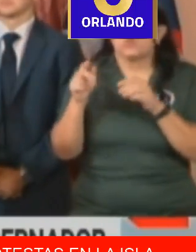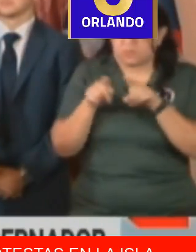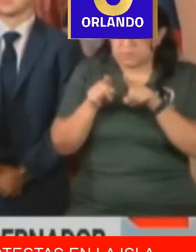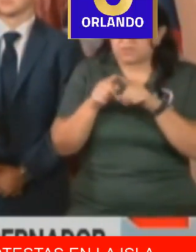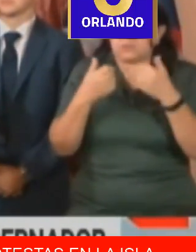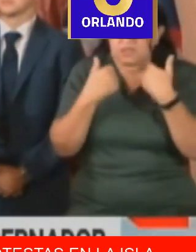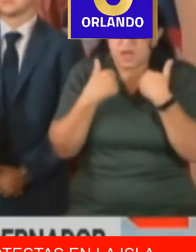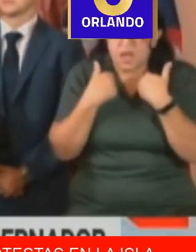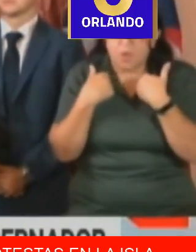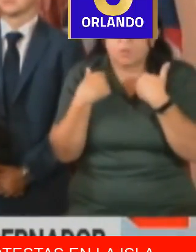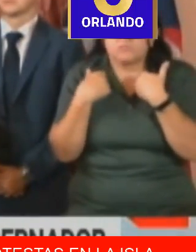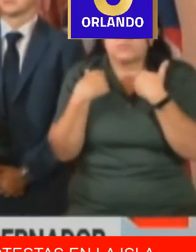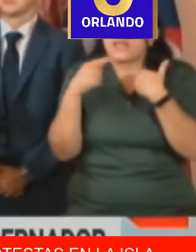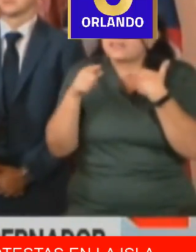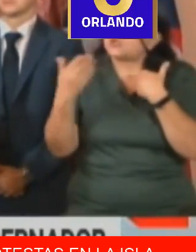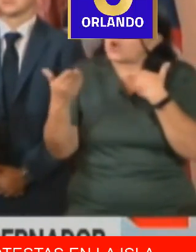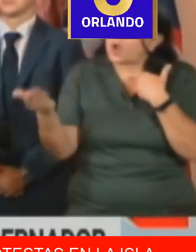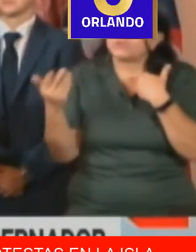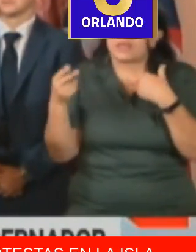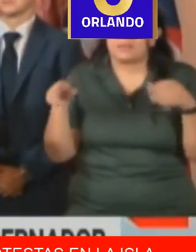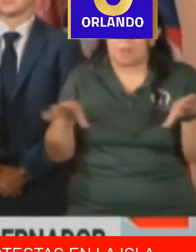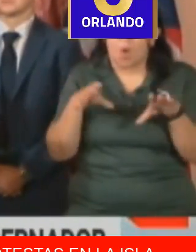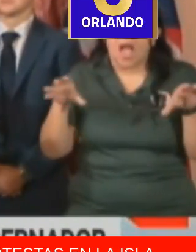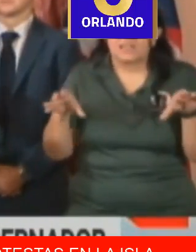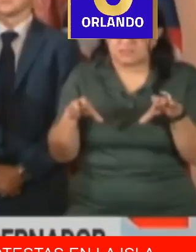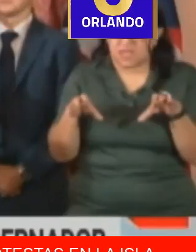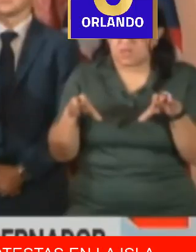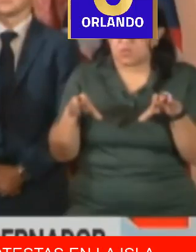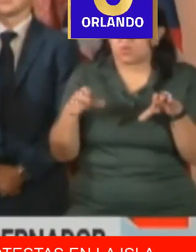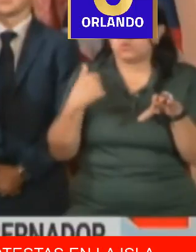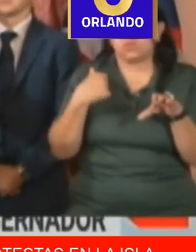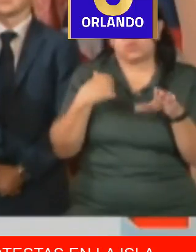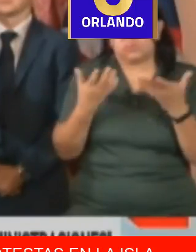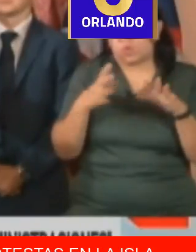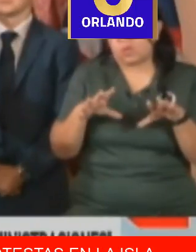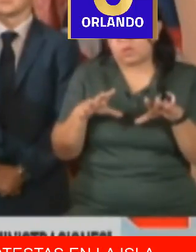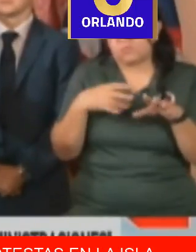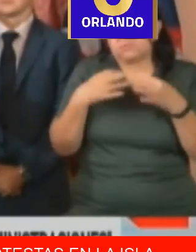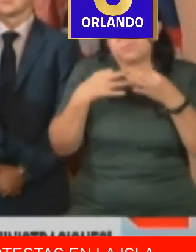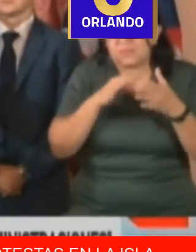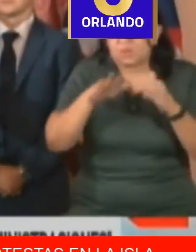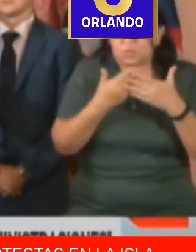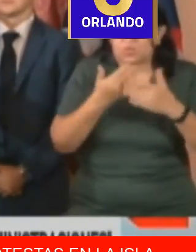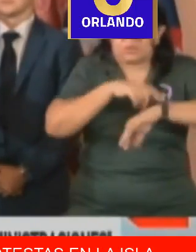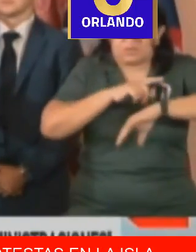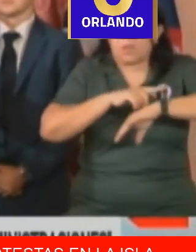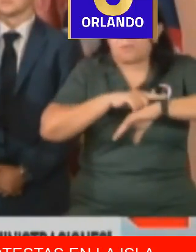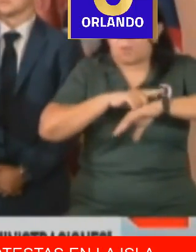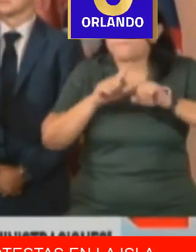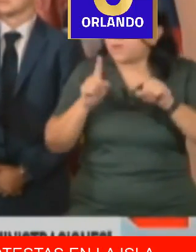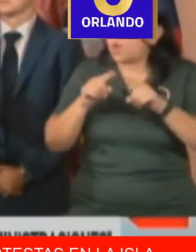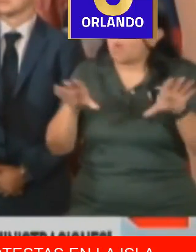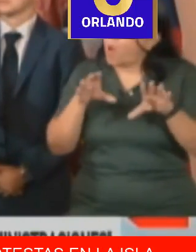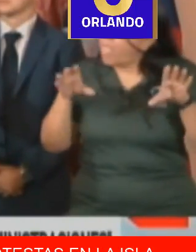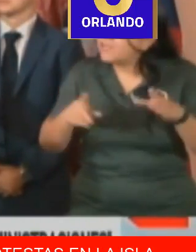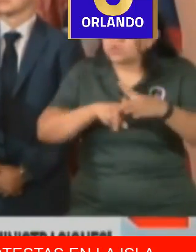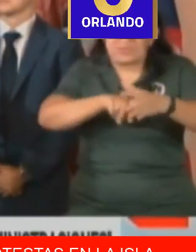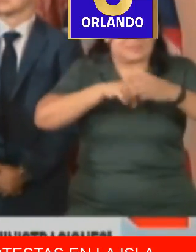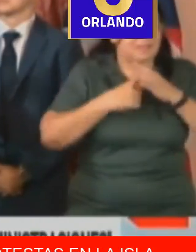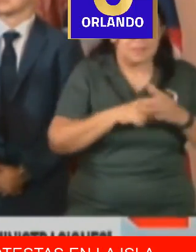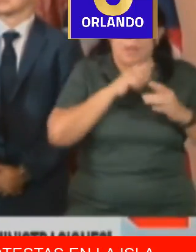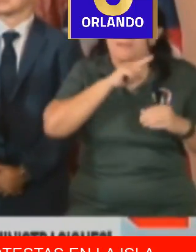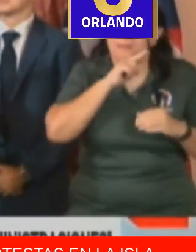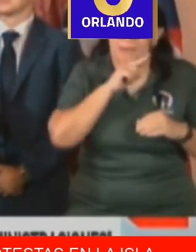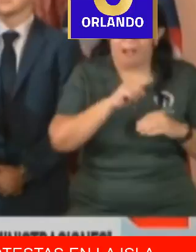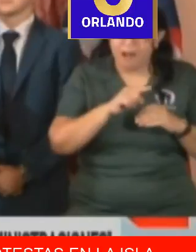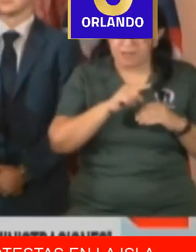teníamos. Estas son las cosas que estamos haciendo y como eso, ¿verdad? No quiero ocupar todo el tiempo, pero hemos hecho un sinnúmero de iniciativas reales que